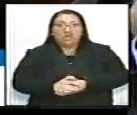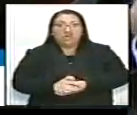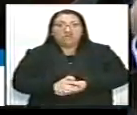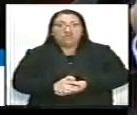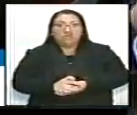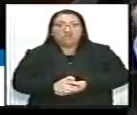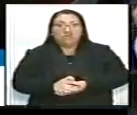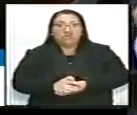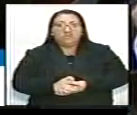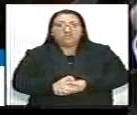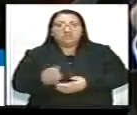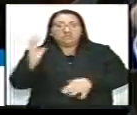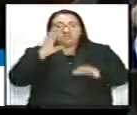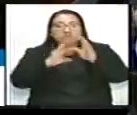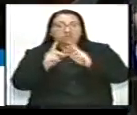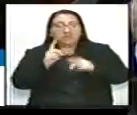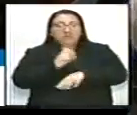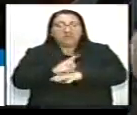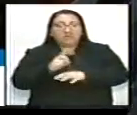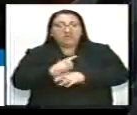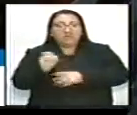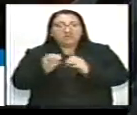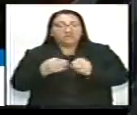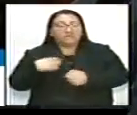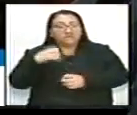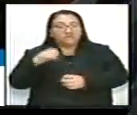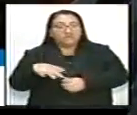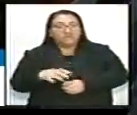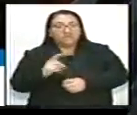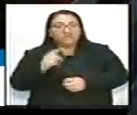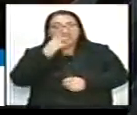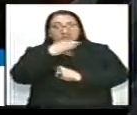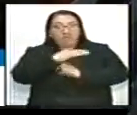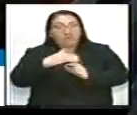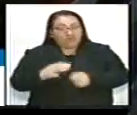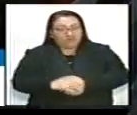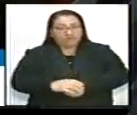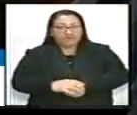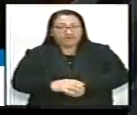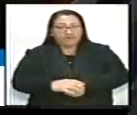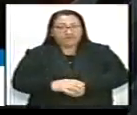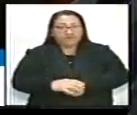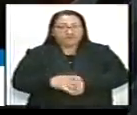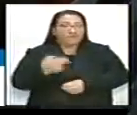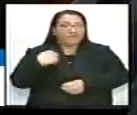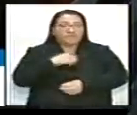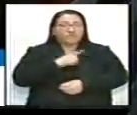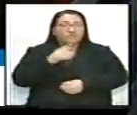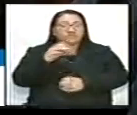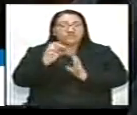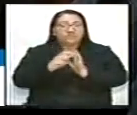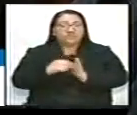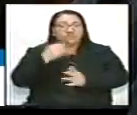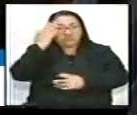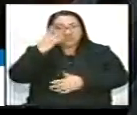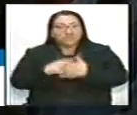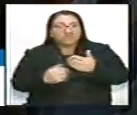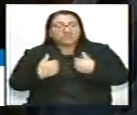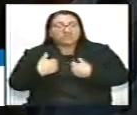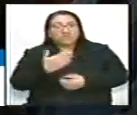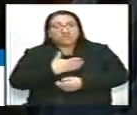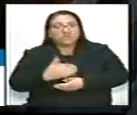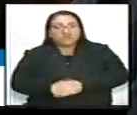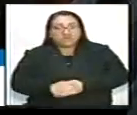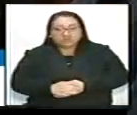Se preocupan en el desarrollo económico, en el desarrollo social y en el desarrollo ambiental. Nosotros no tenemos esos programas. ¿Sabe lo que tenemos, señor